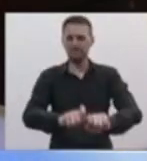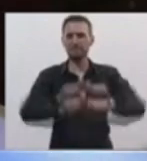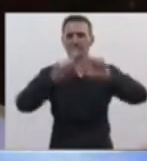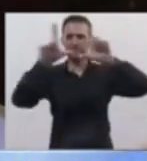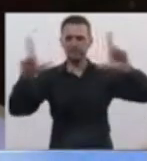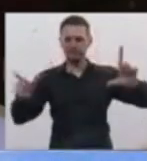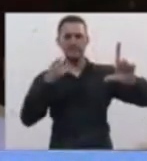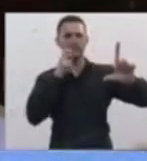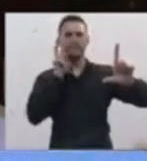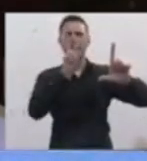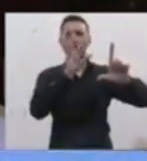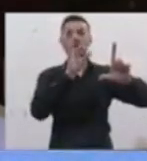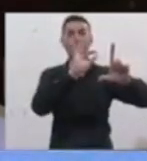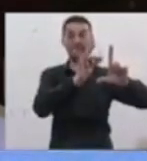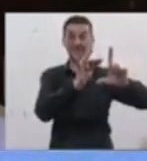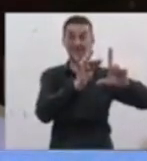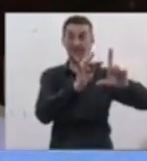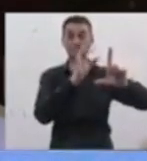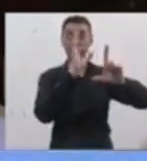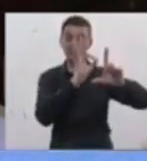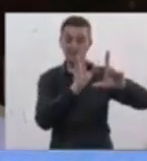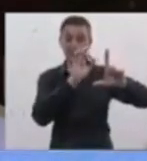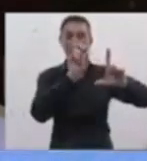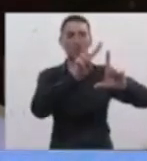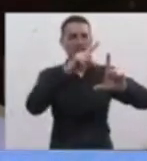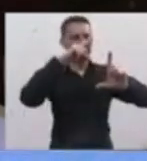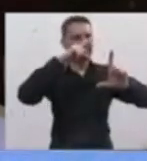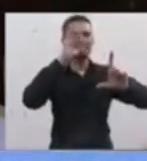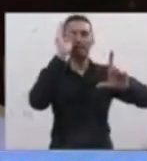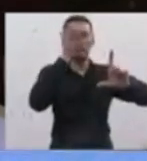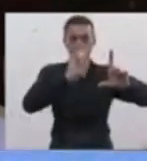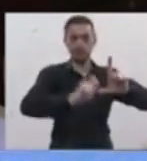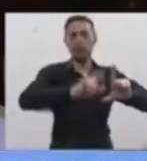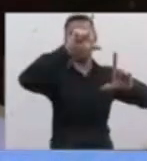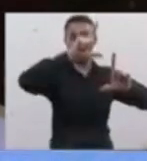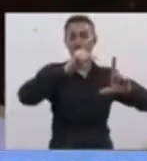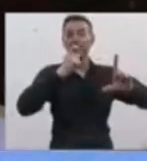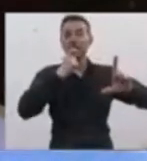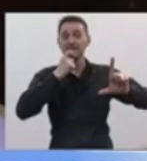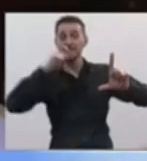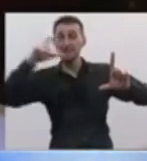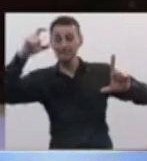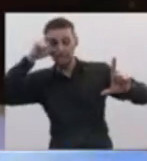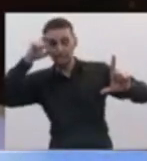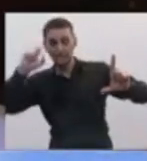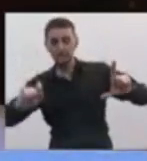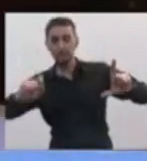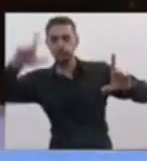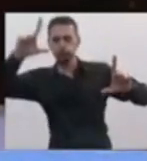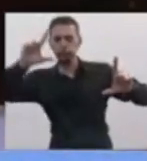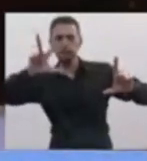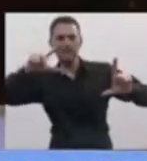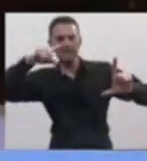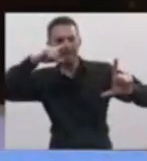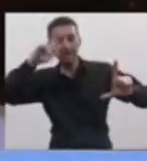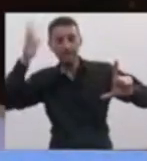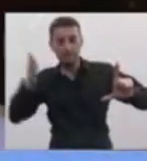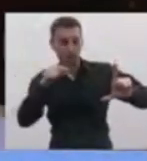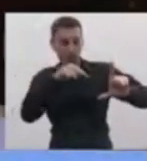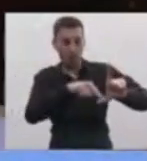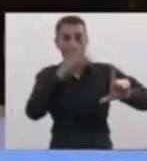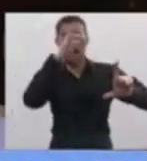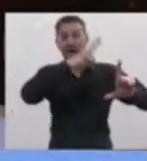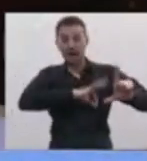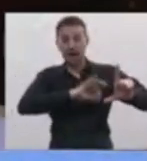si damos siero en diciembre el aumentos 27 por ciento si damos 8 por ciento en diciembre el aumento es 36 por ciento que quiere decir que o no damos aumento en diciembre